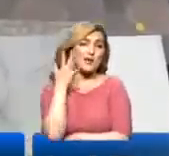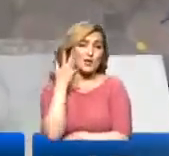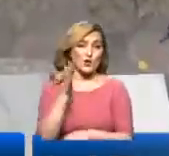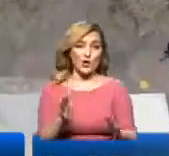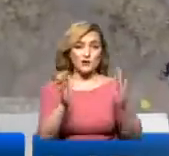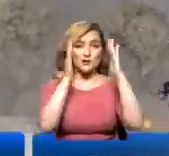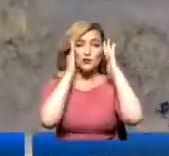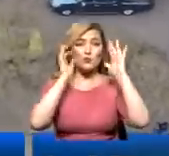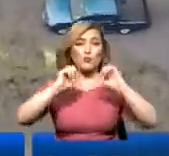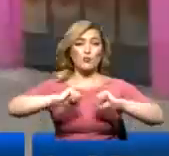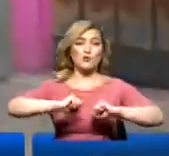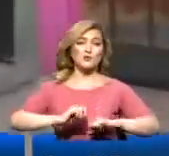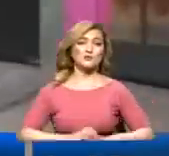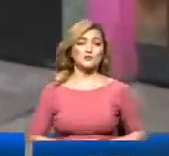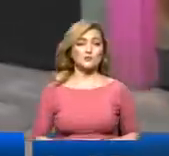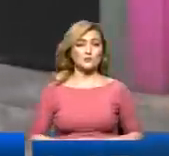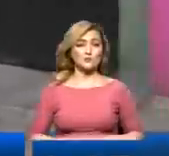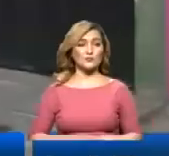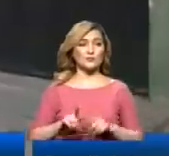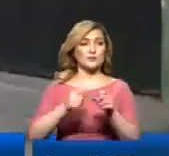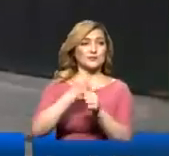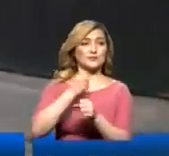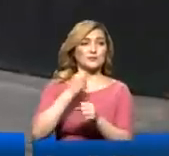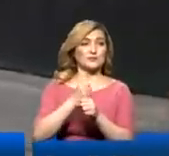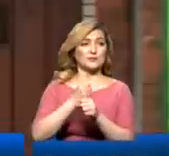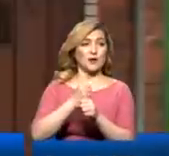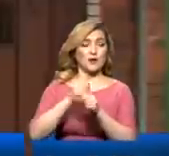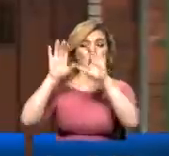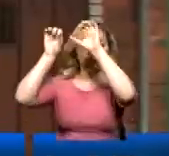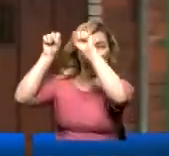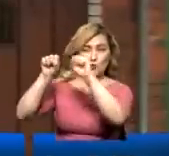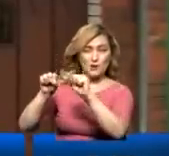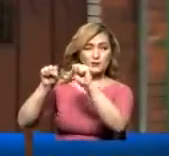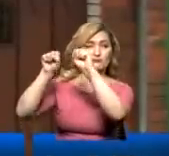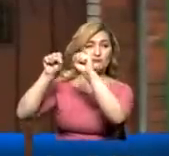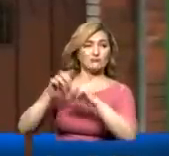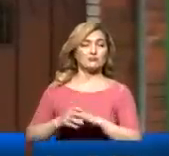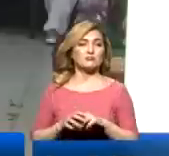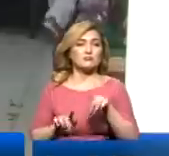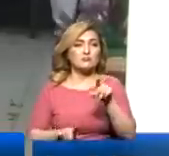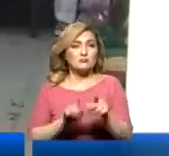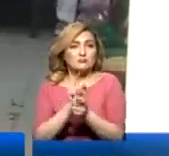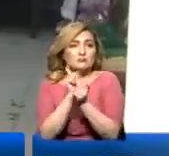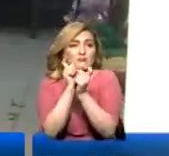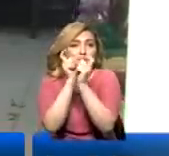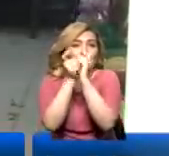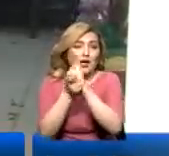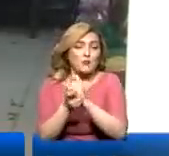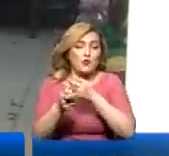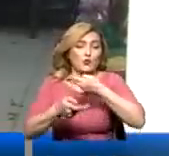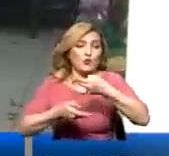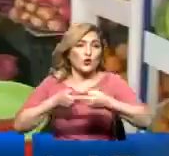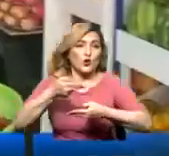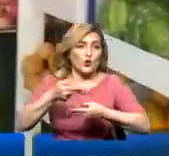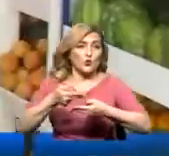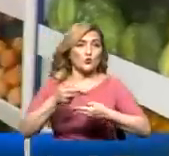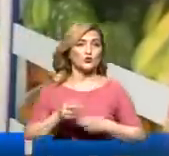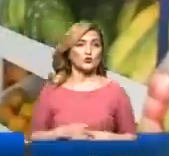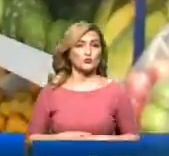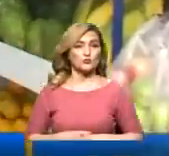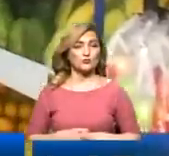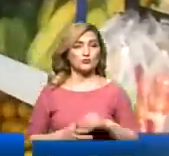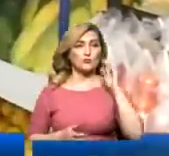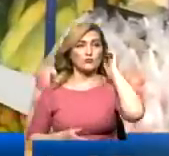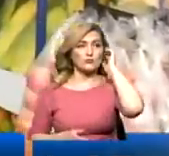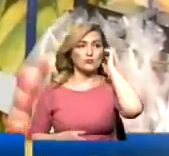atención. Otros trabajan con la puerta semiabierta y otros han decidido cambiar el giro de negocio para sobrevivir a